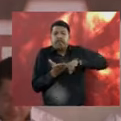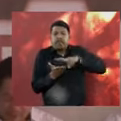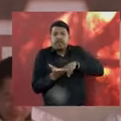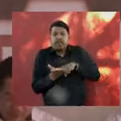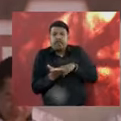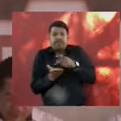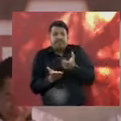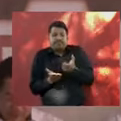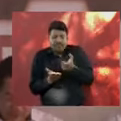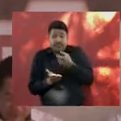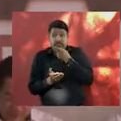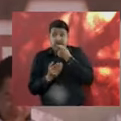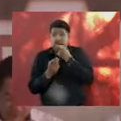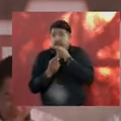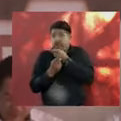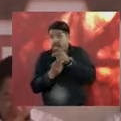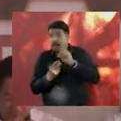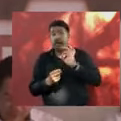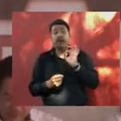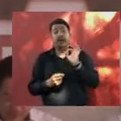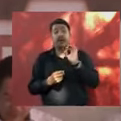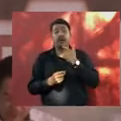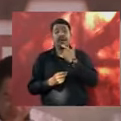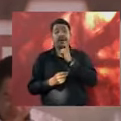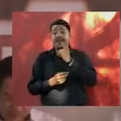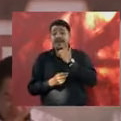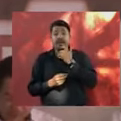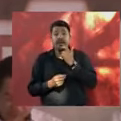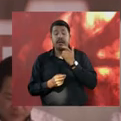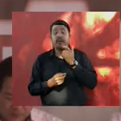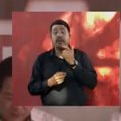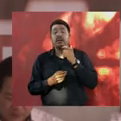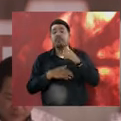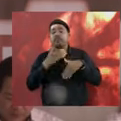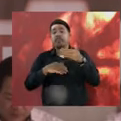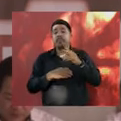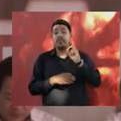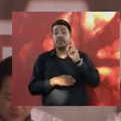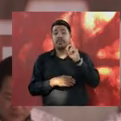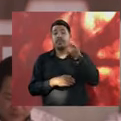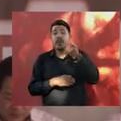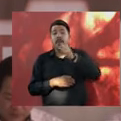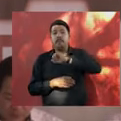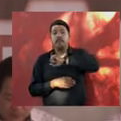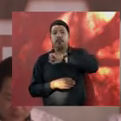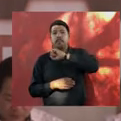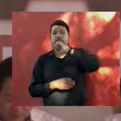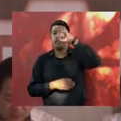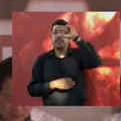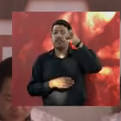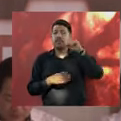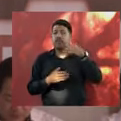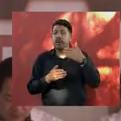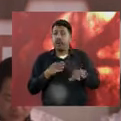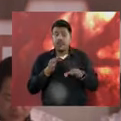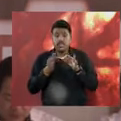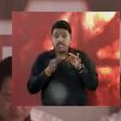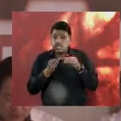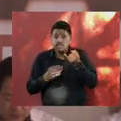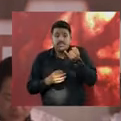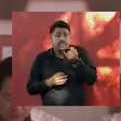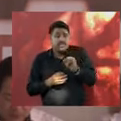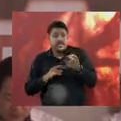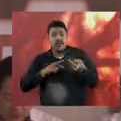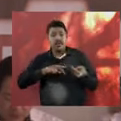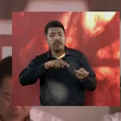Si llega López Obrador, el peso va a estar a 30 pesos por dólar, ¿se acuerdan? Pues les tengo una noticia, nuestro peso es la